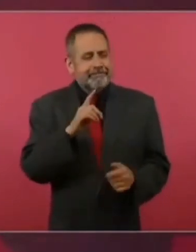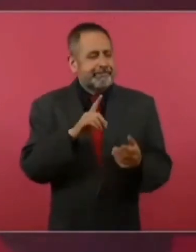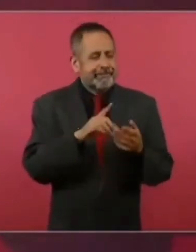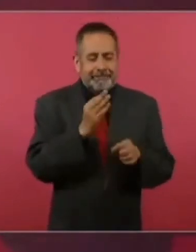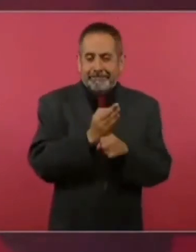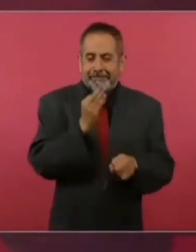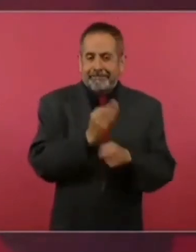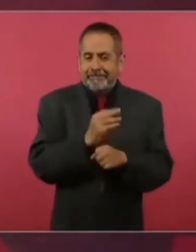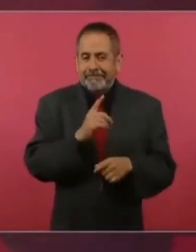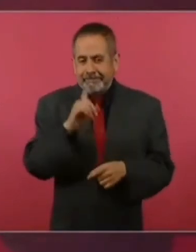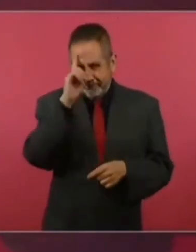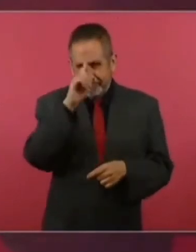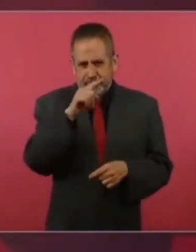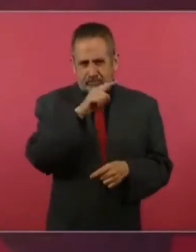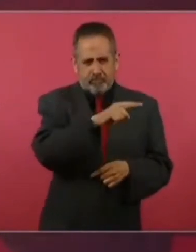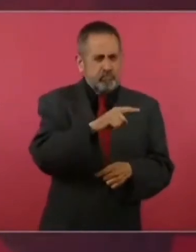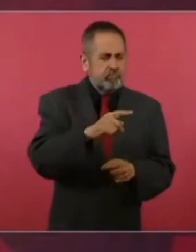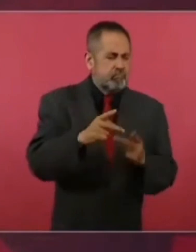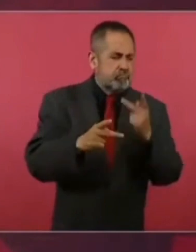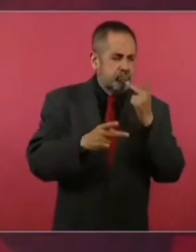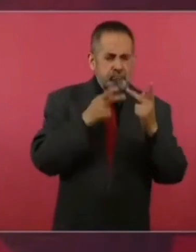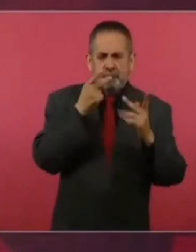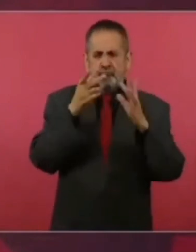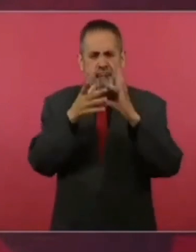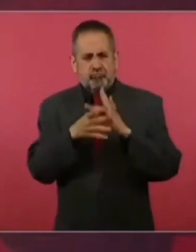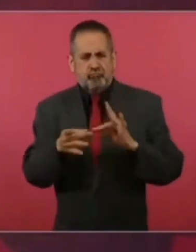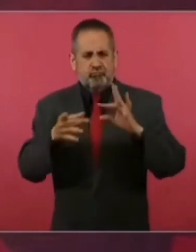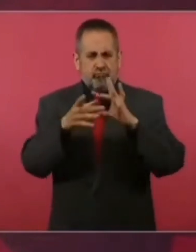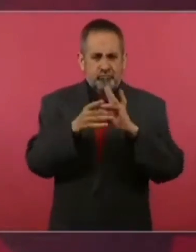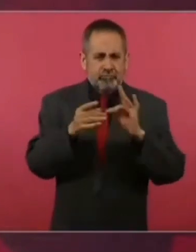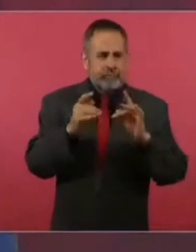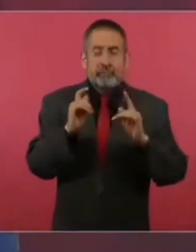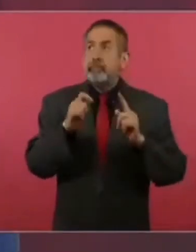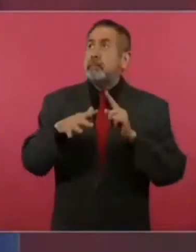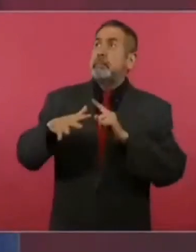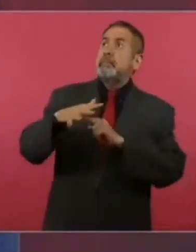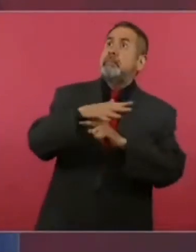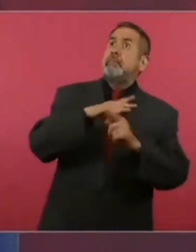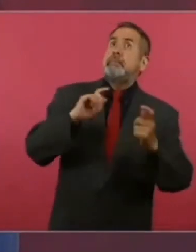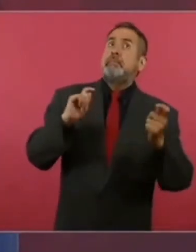recomiendan, habla más del cambio climático.